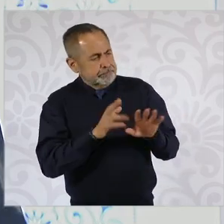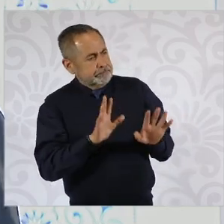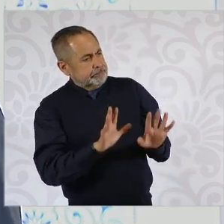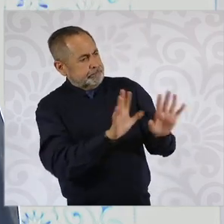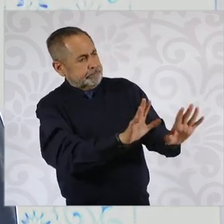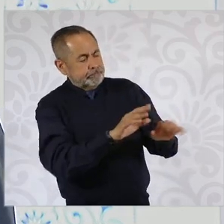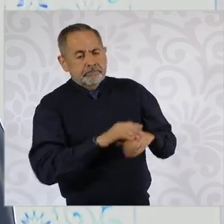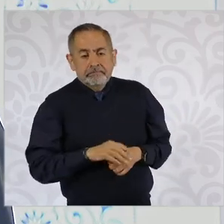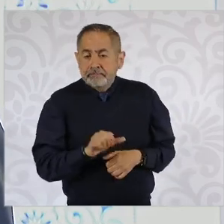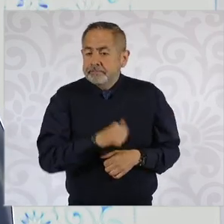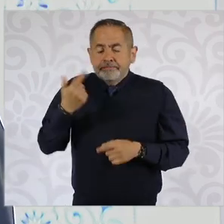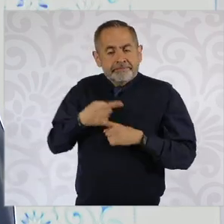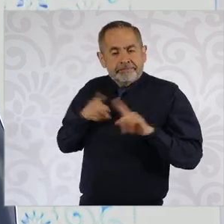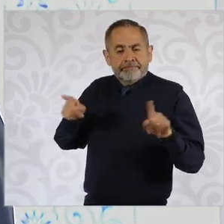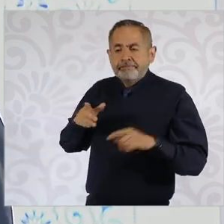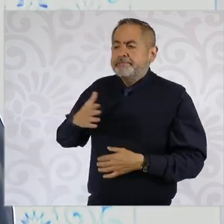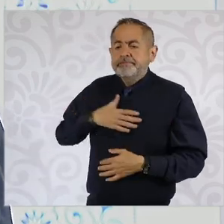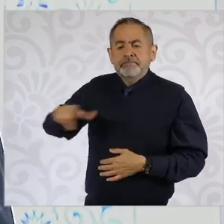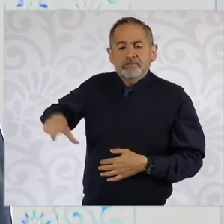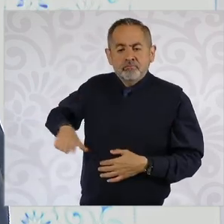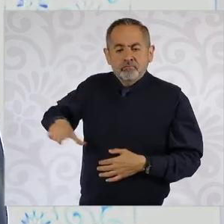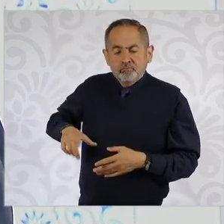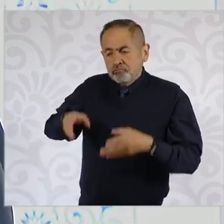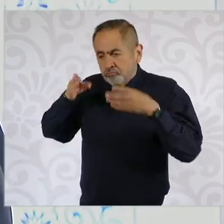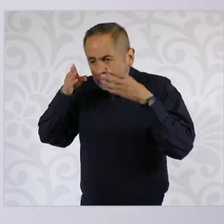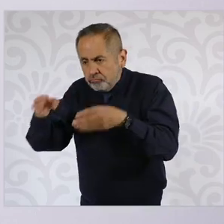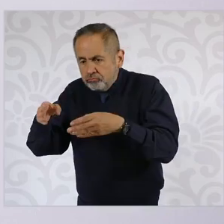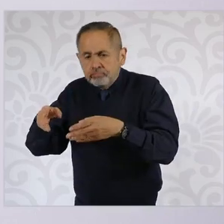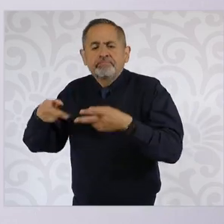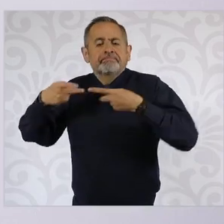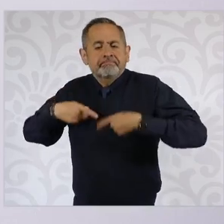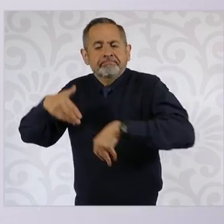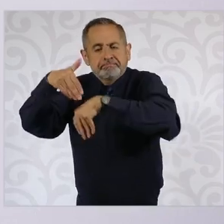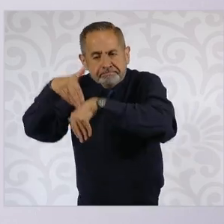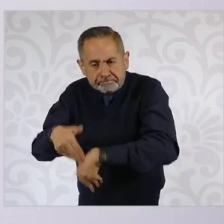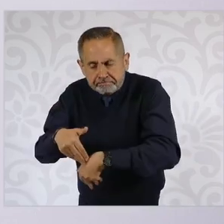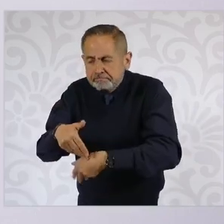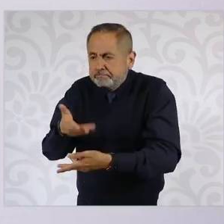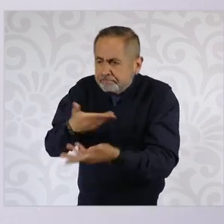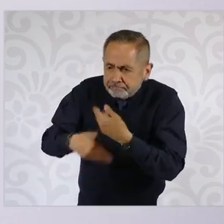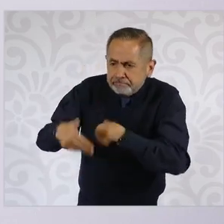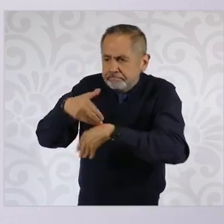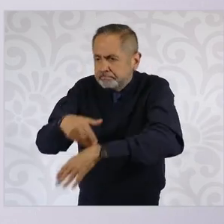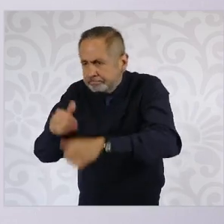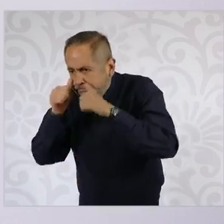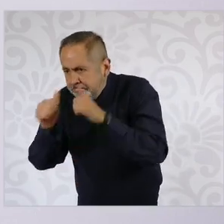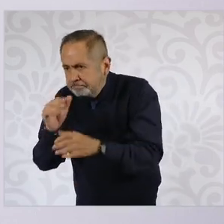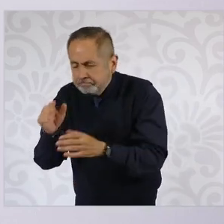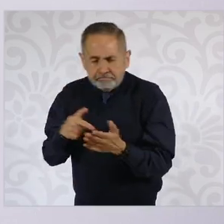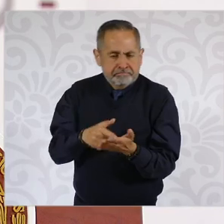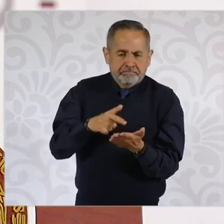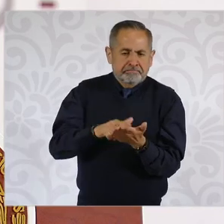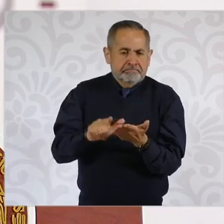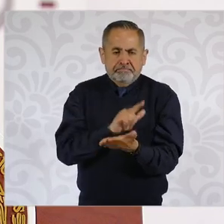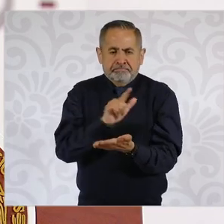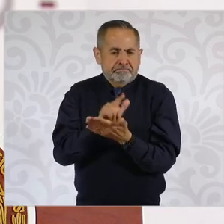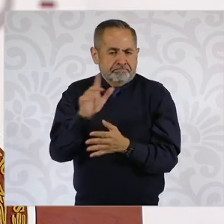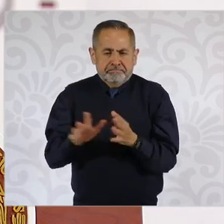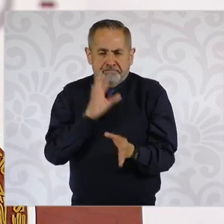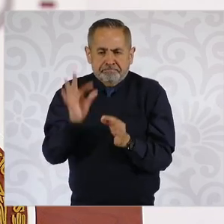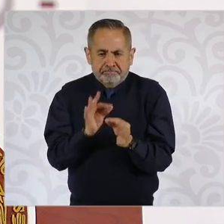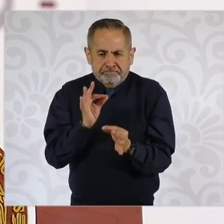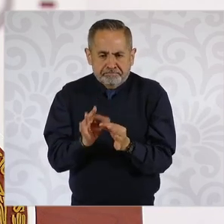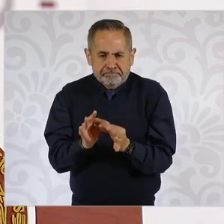Al gobernante le corresponde la tarea de servir al pueblo y de cumplir con la ley y la